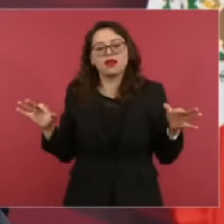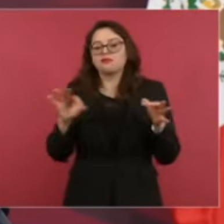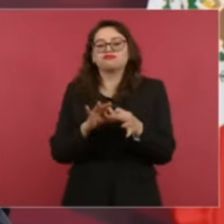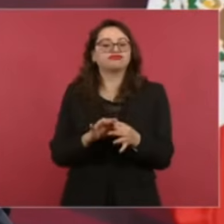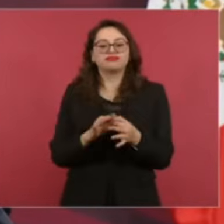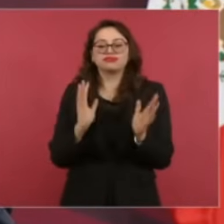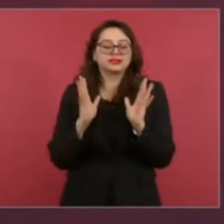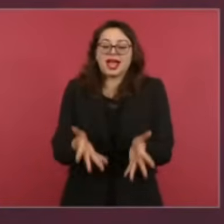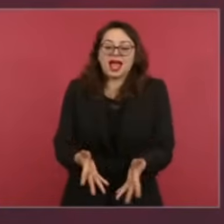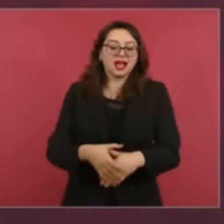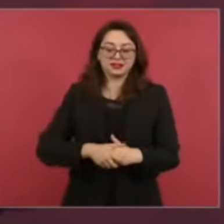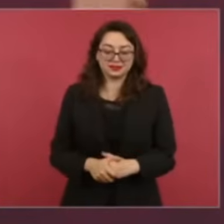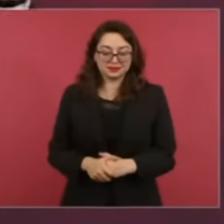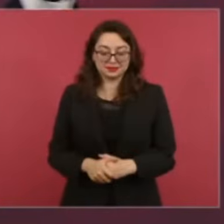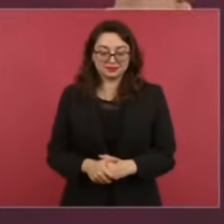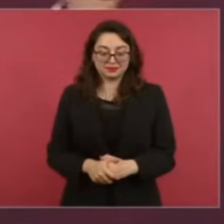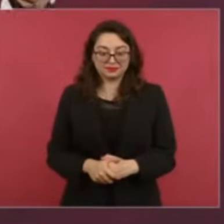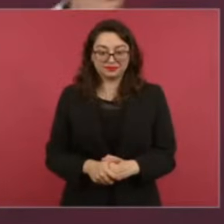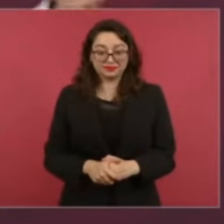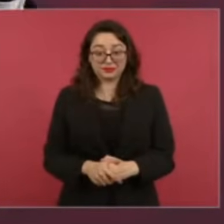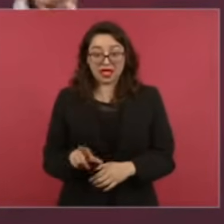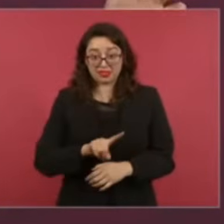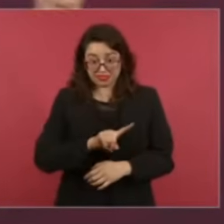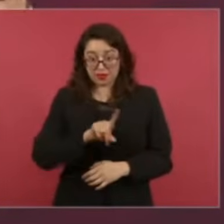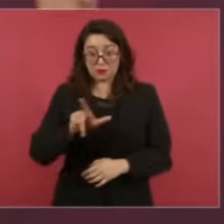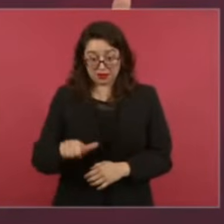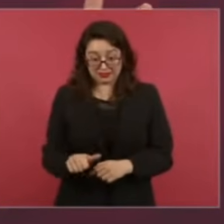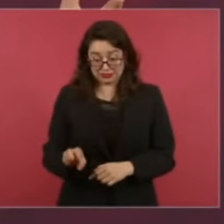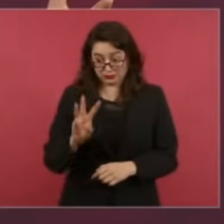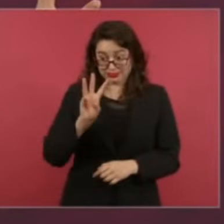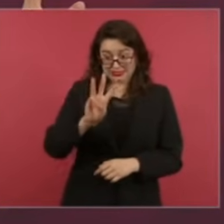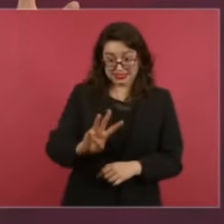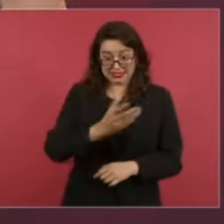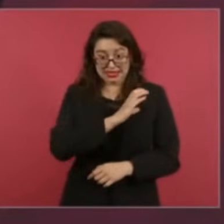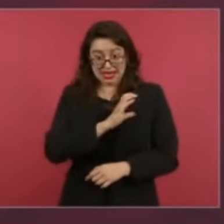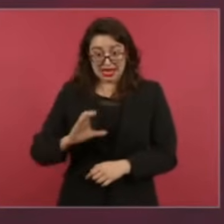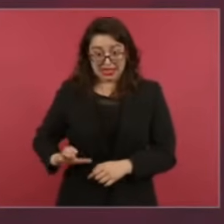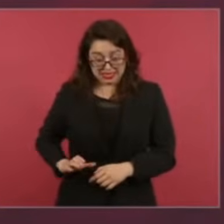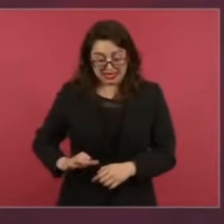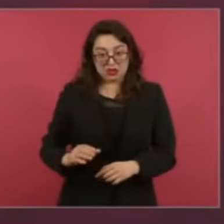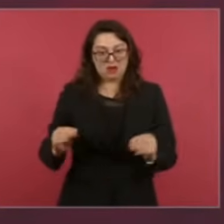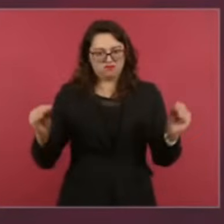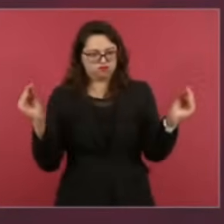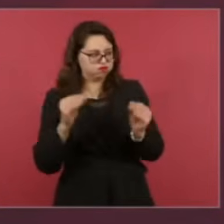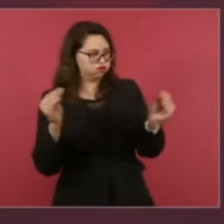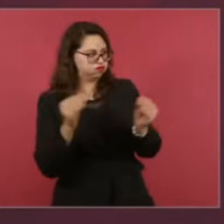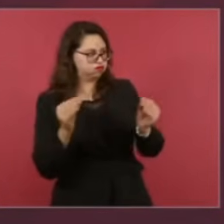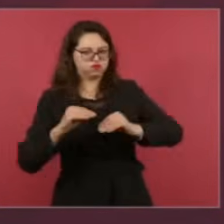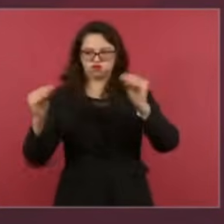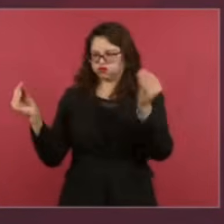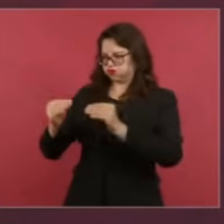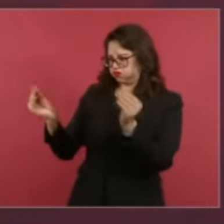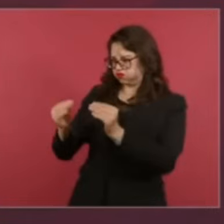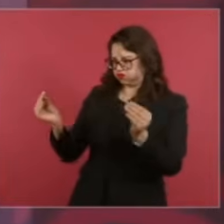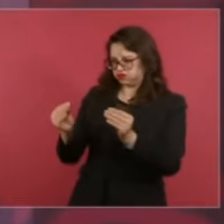En el debate presidencial, Diego se le lanza con todo